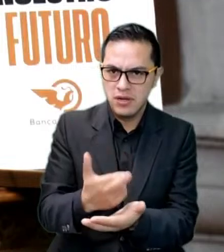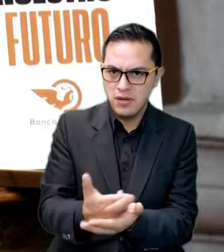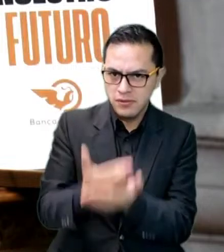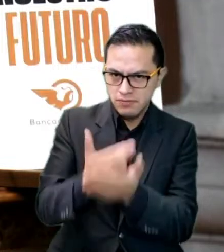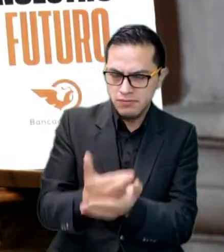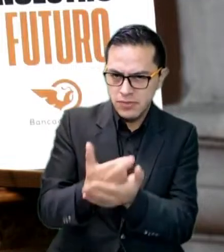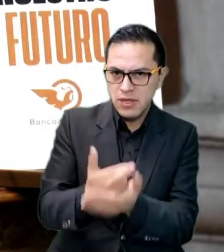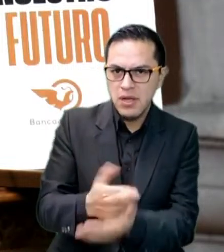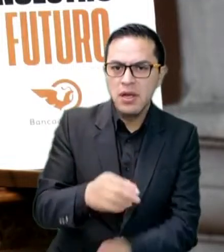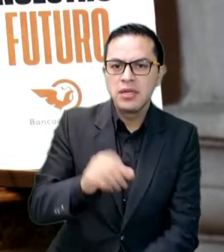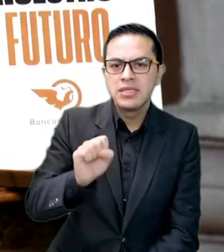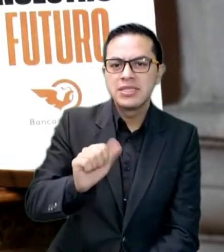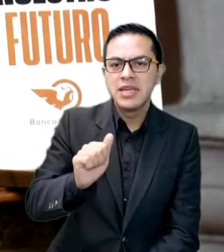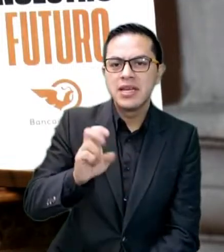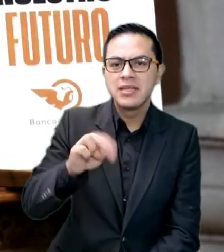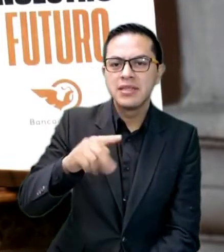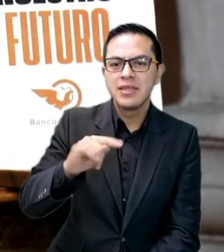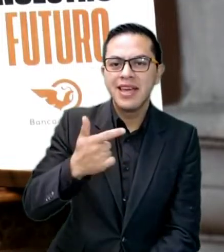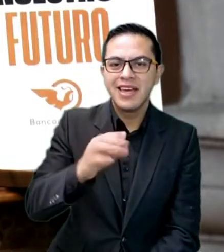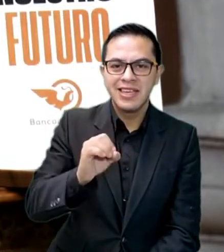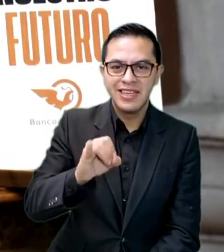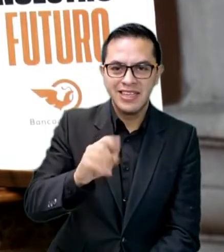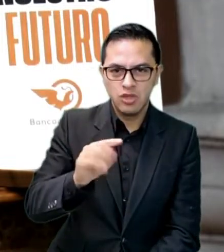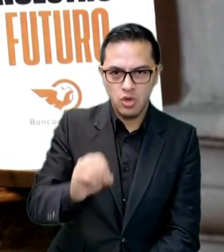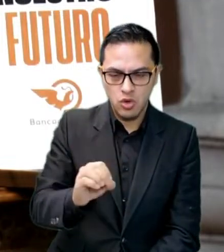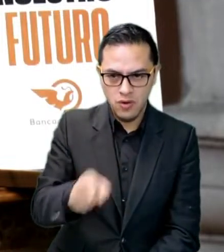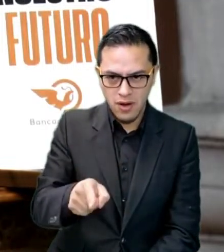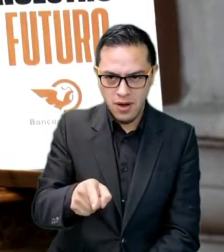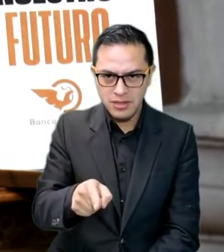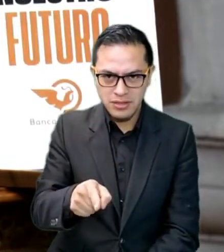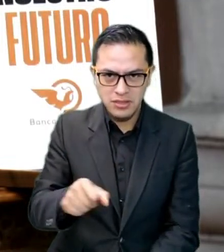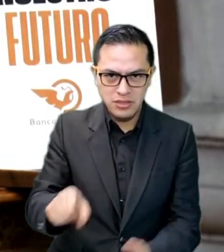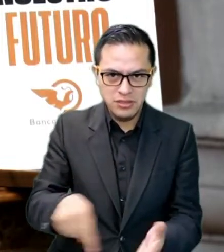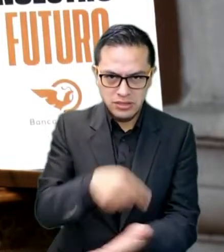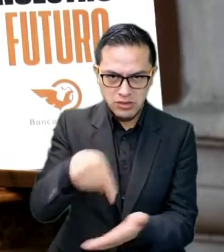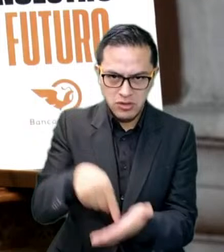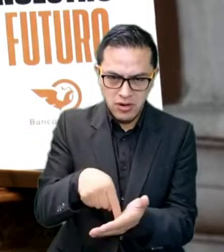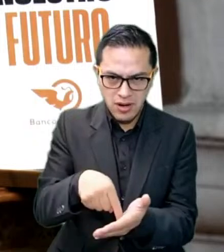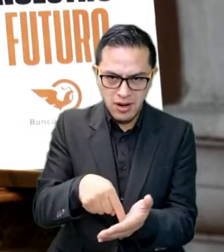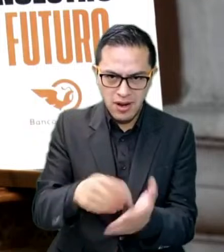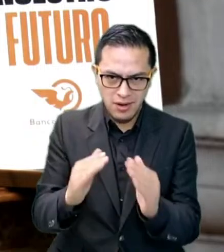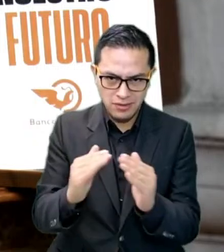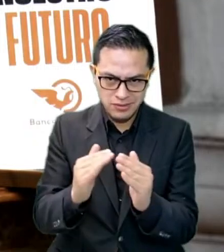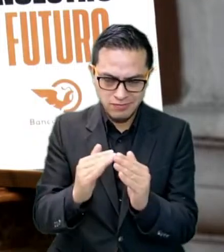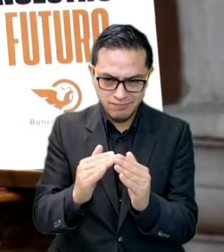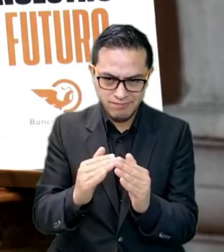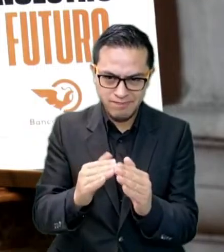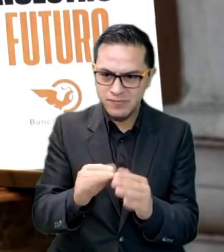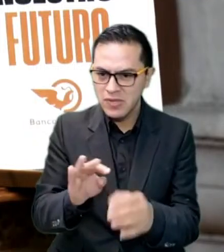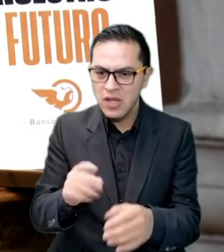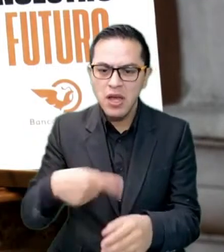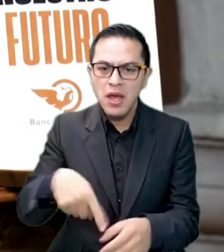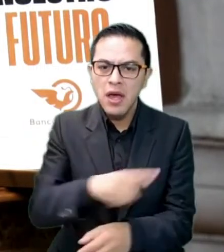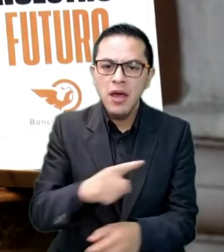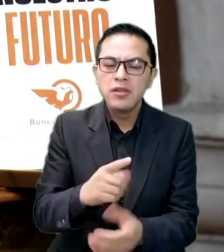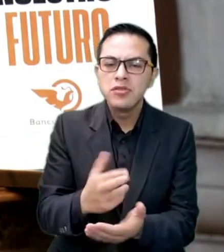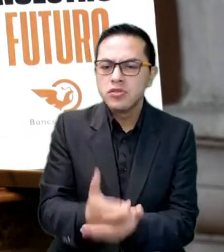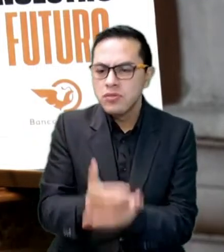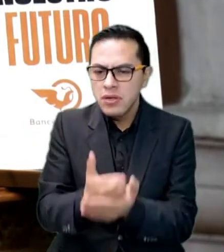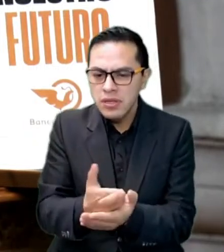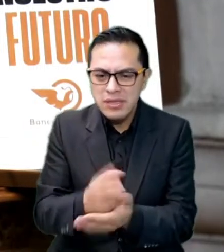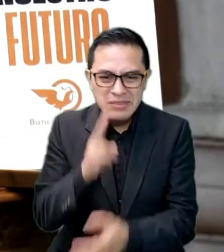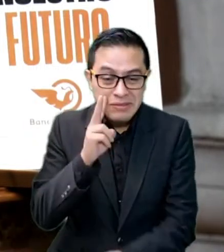Santiaguito. Ahí pudimos comprobar lo difícil que es la vida en prisión y lo que observamos es un